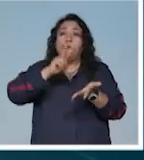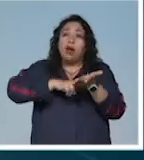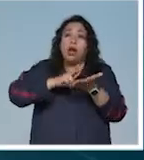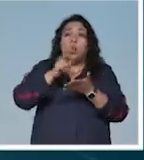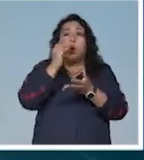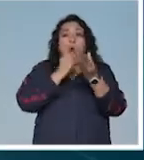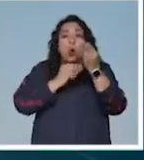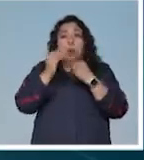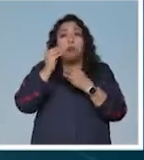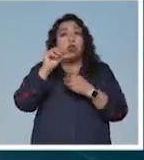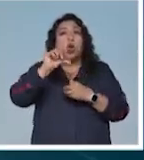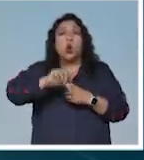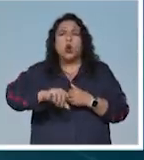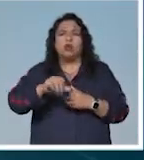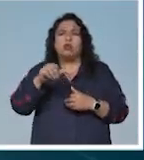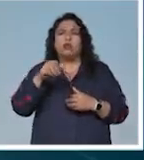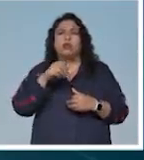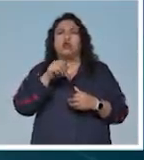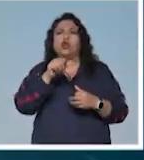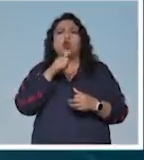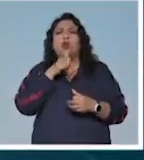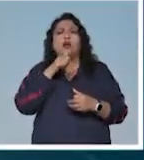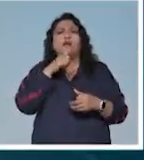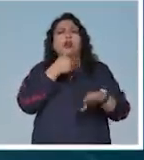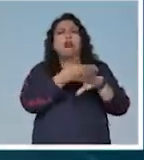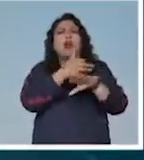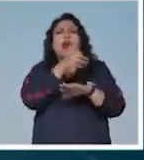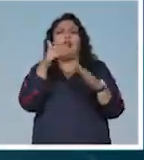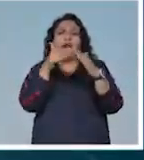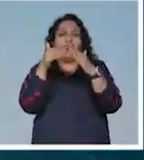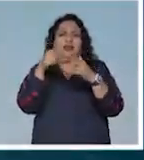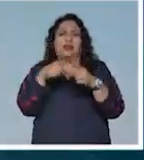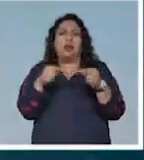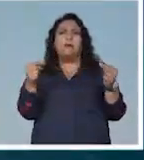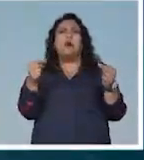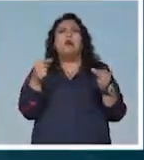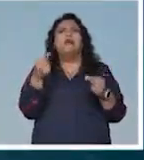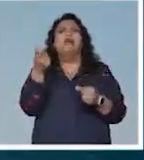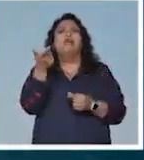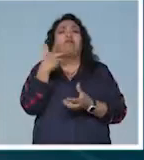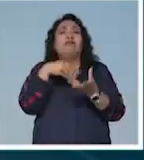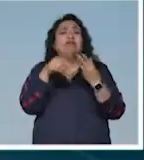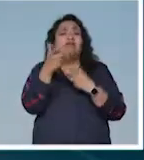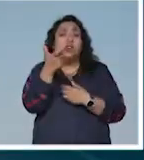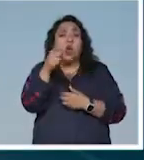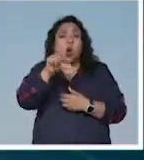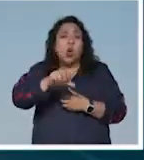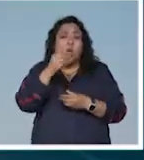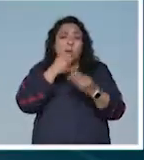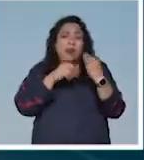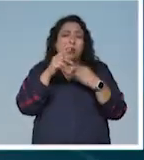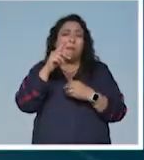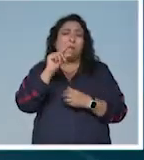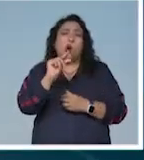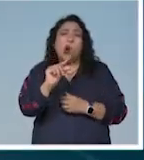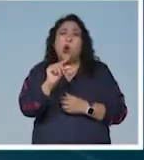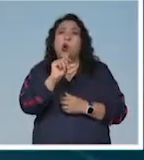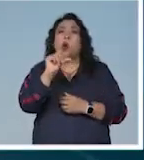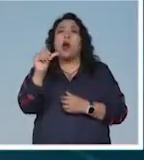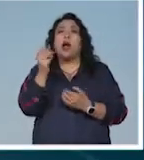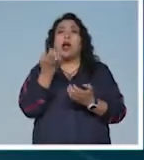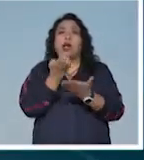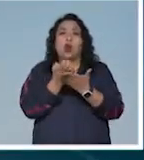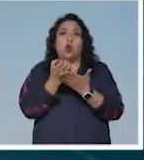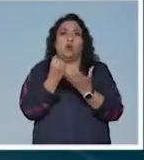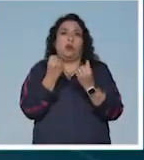los alimentos aún no arruinan a los hogares japoneses, la tasa de autosuficiencia alimentaria es actualmente la más baja entre las